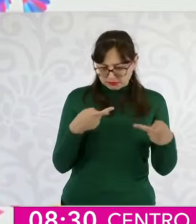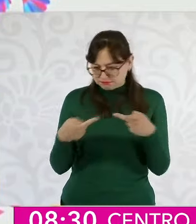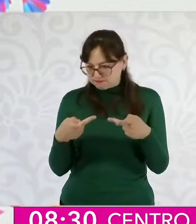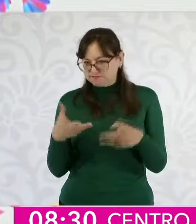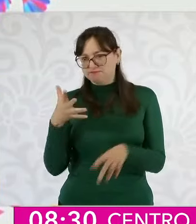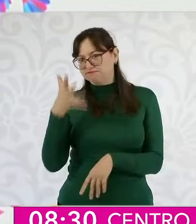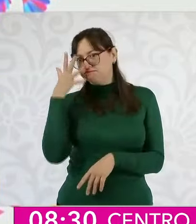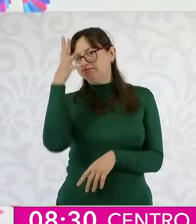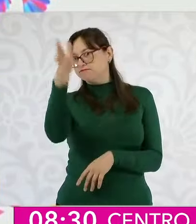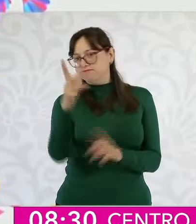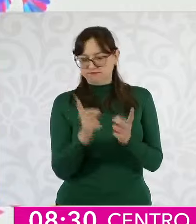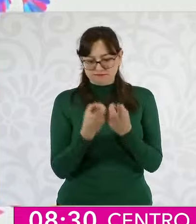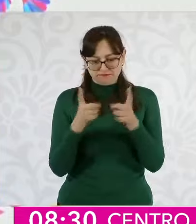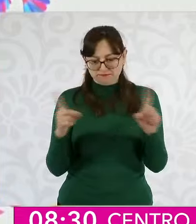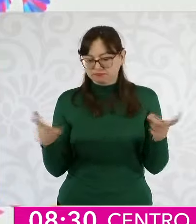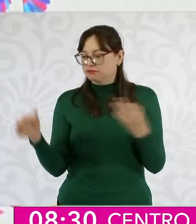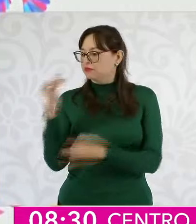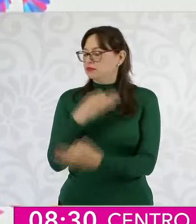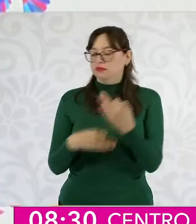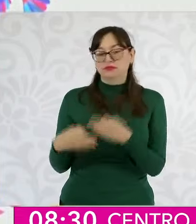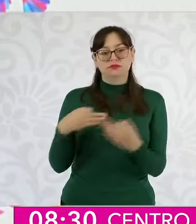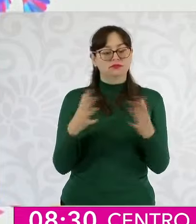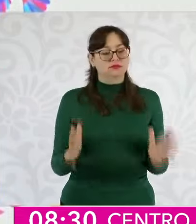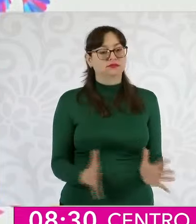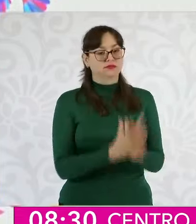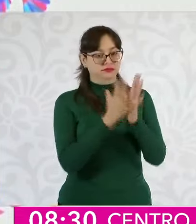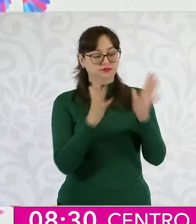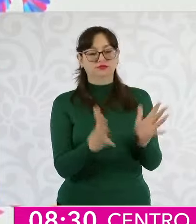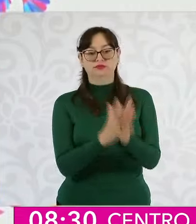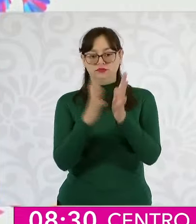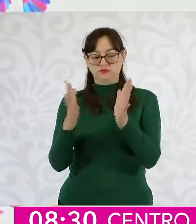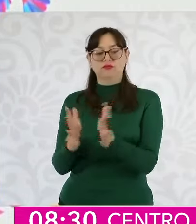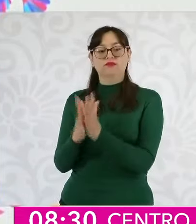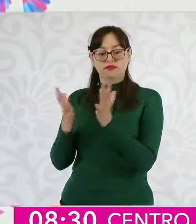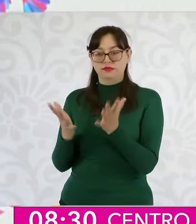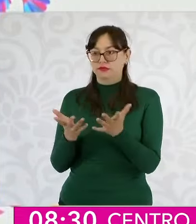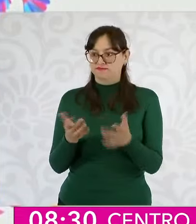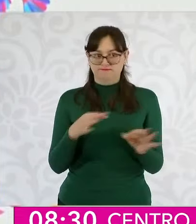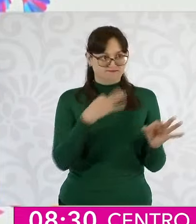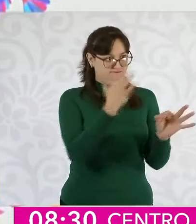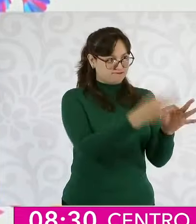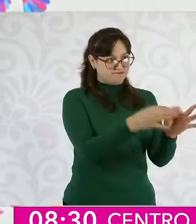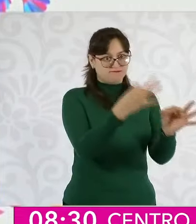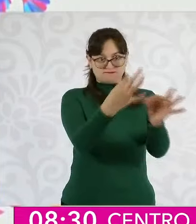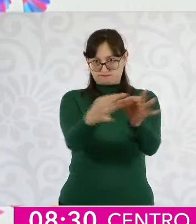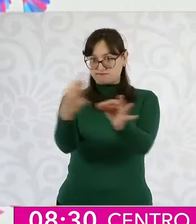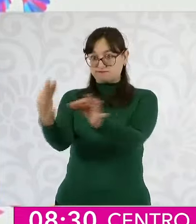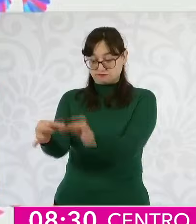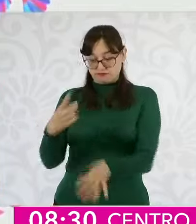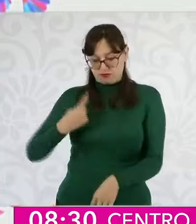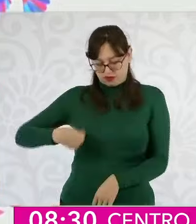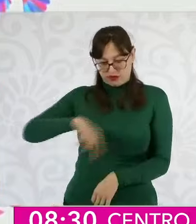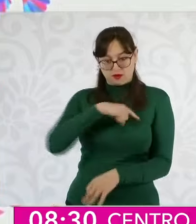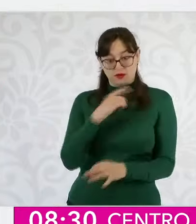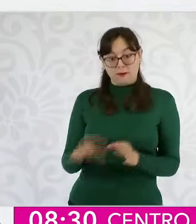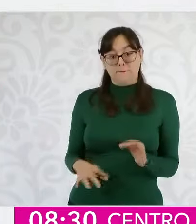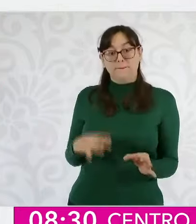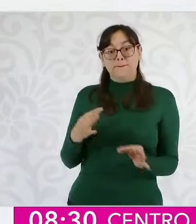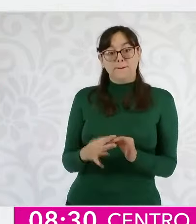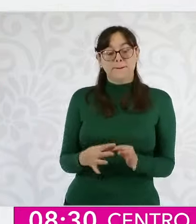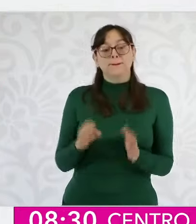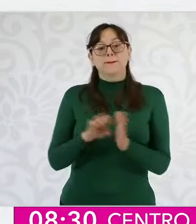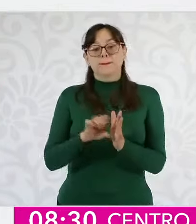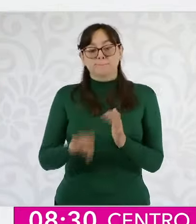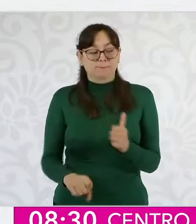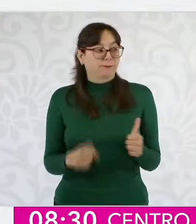participen, todos tengan su parte y nosotros también hagamos la nuestra. Ustedes saben que nosotros consideramos la educación como